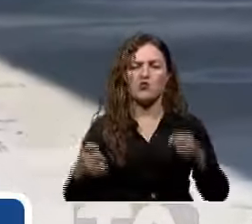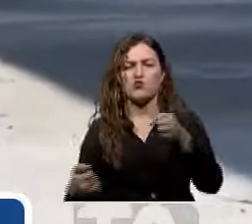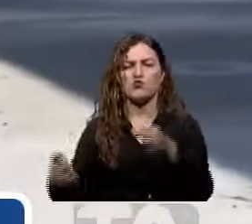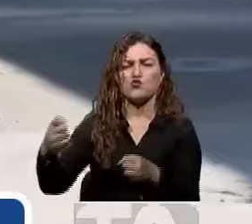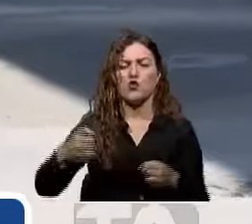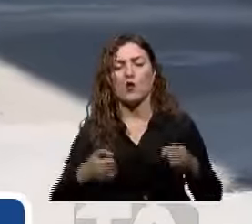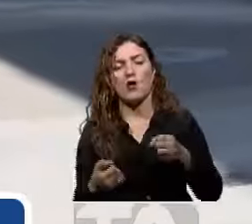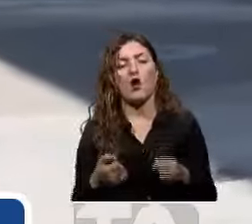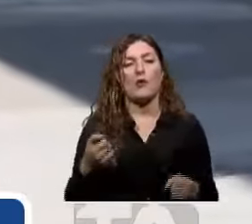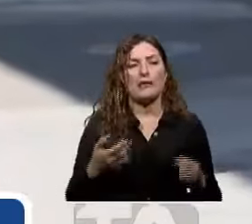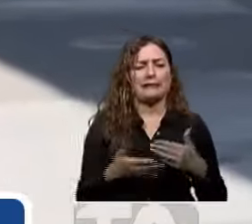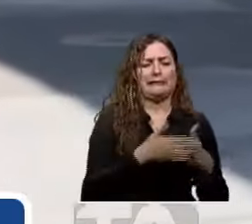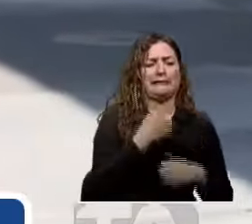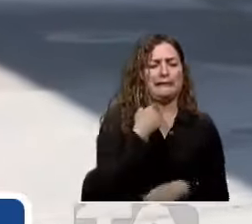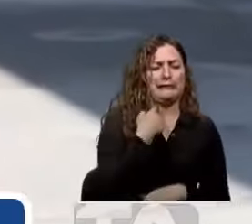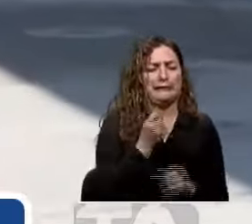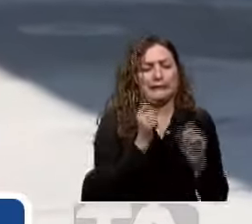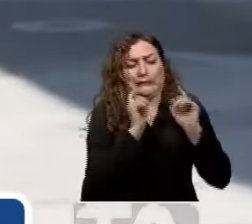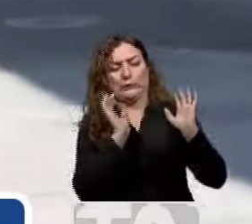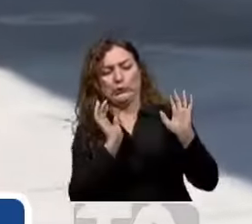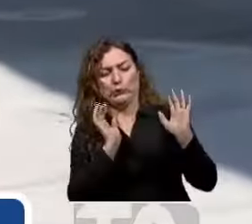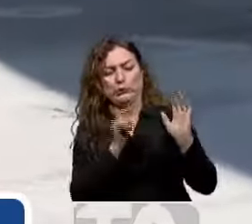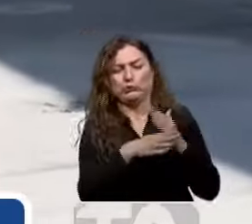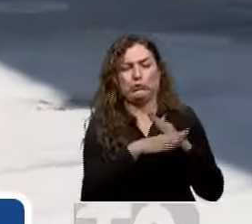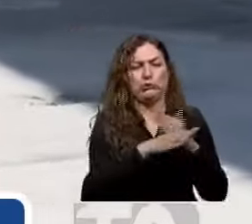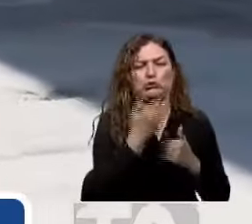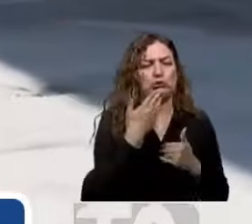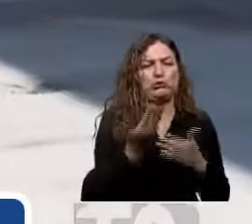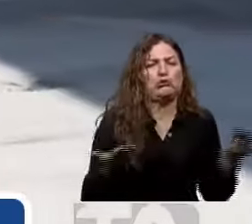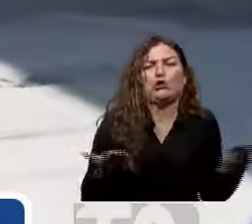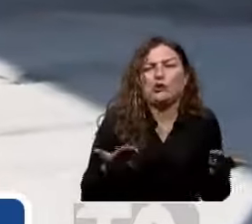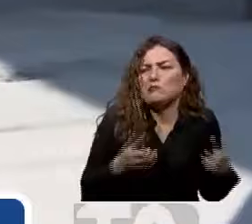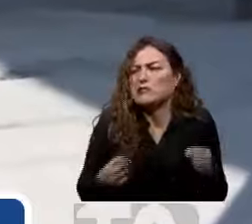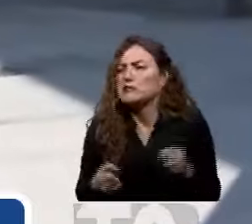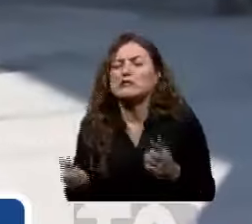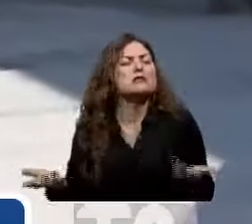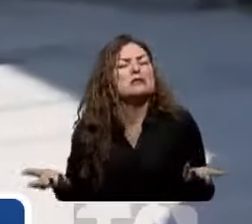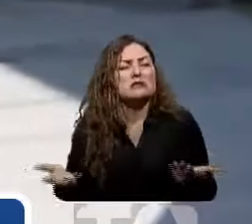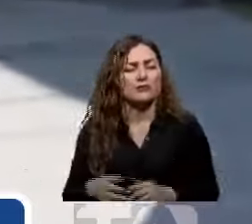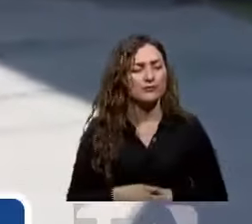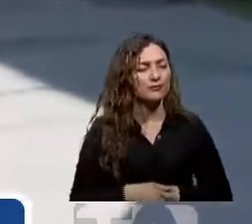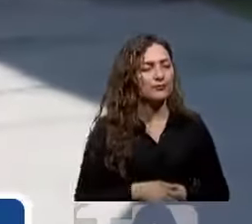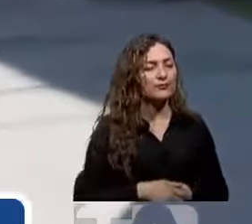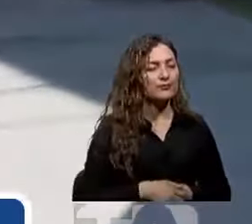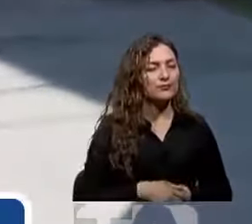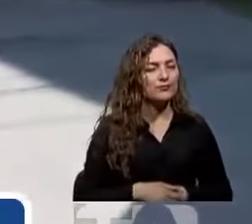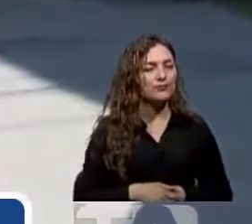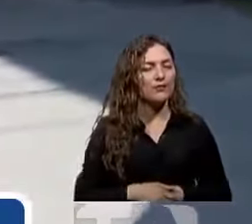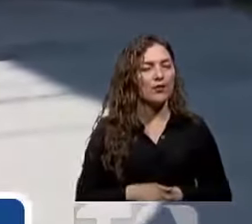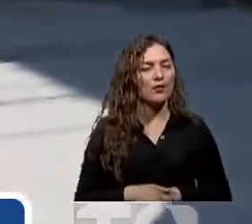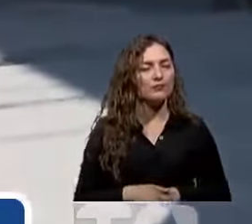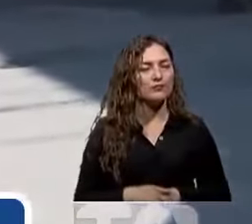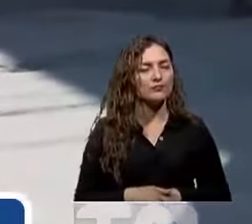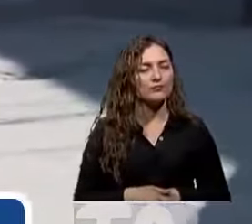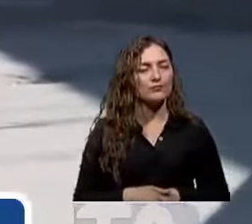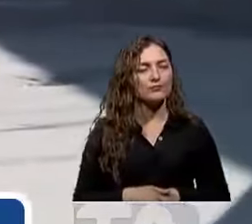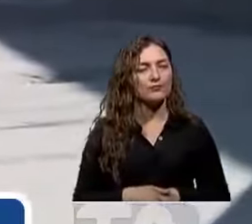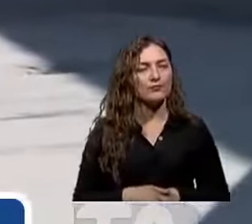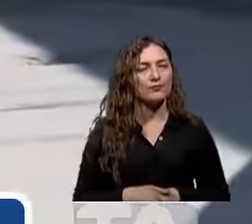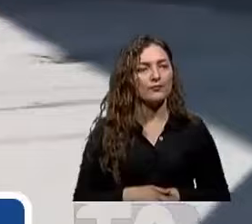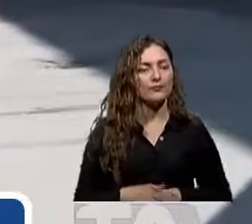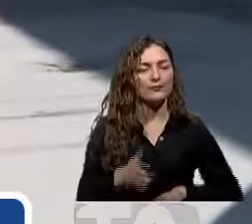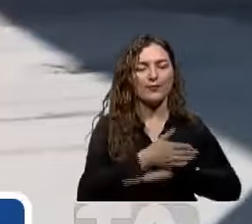las rutas alternas para que no les sorprenda que la maquinaria esté en acción? Previo a la intervención de la avenida Diego